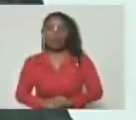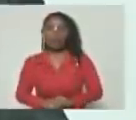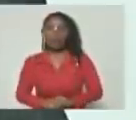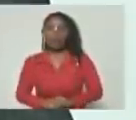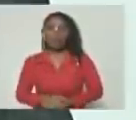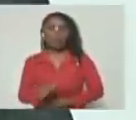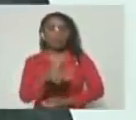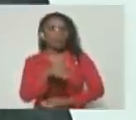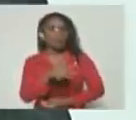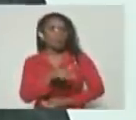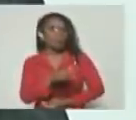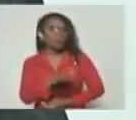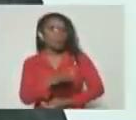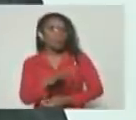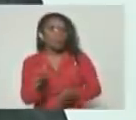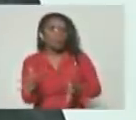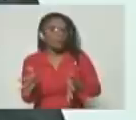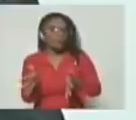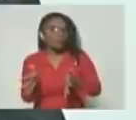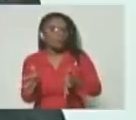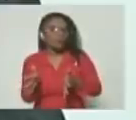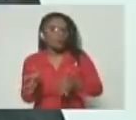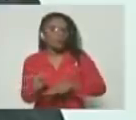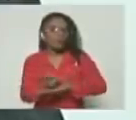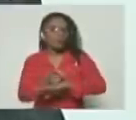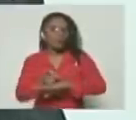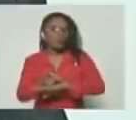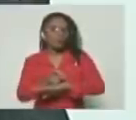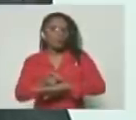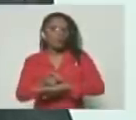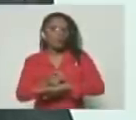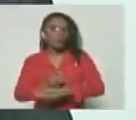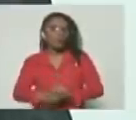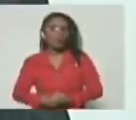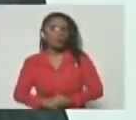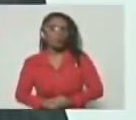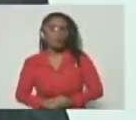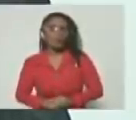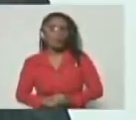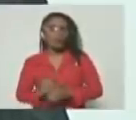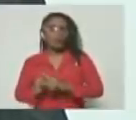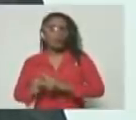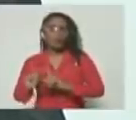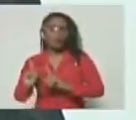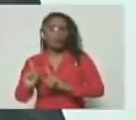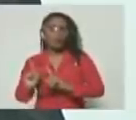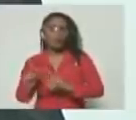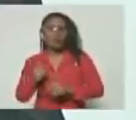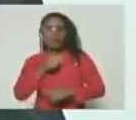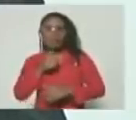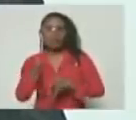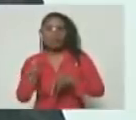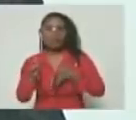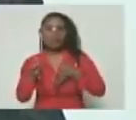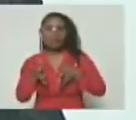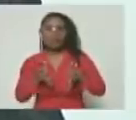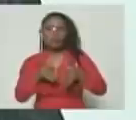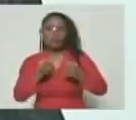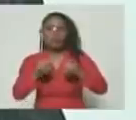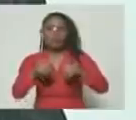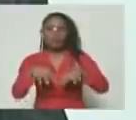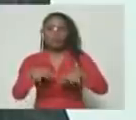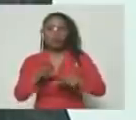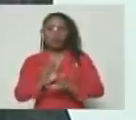donde se ganaron unas gobernaciones y otra, a quien la ganó, renunció a la